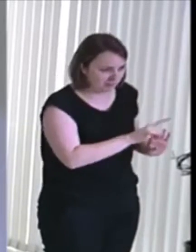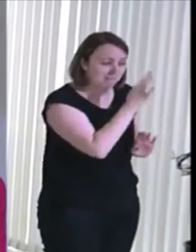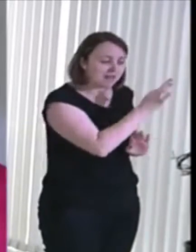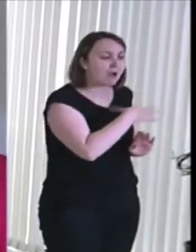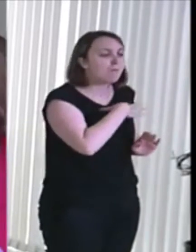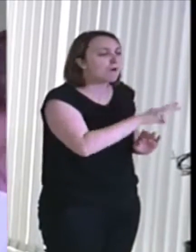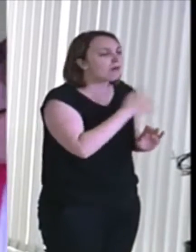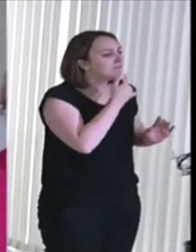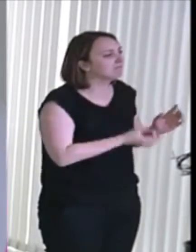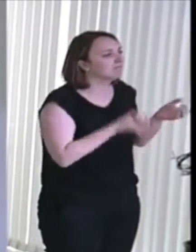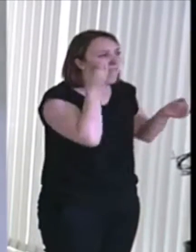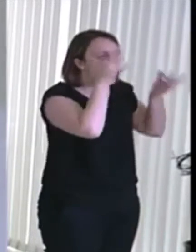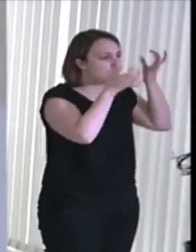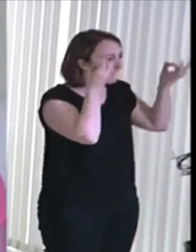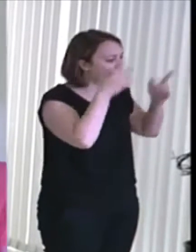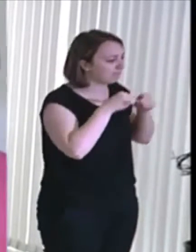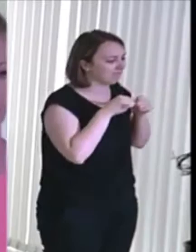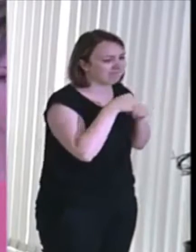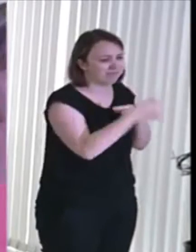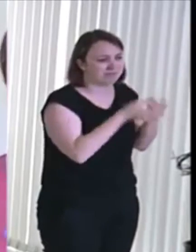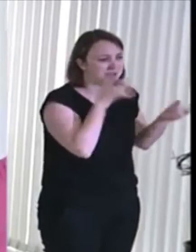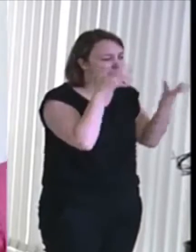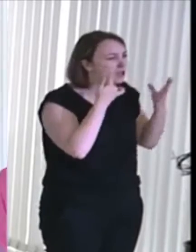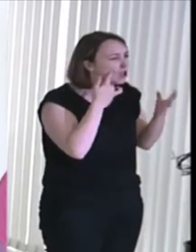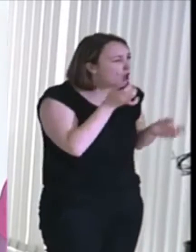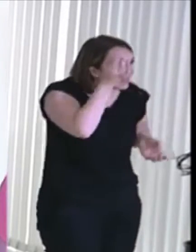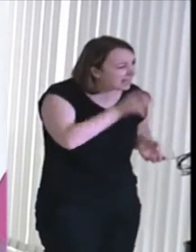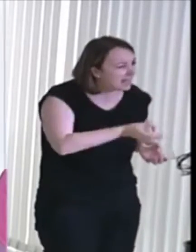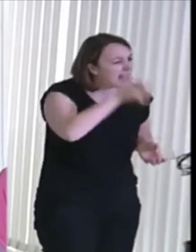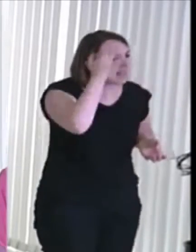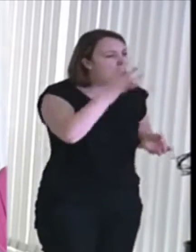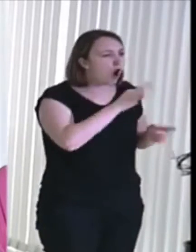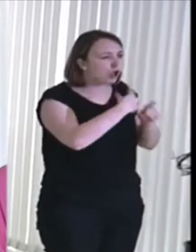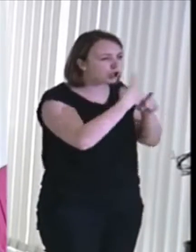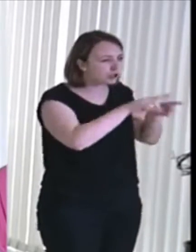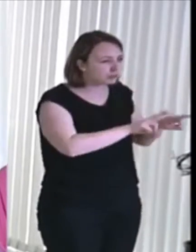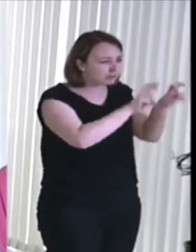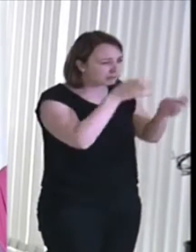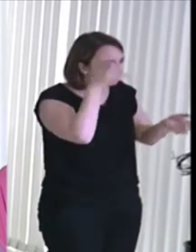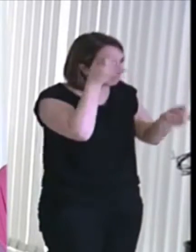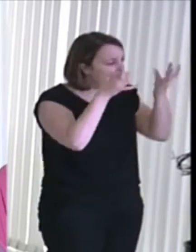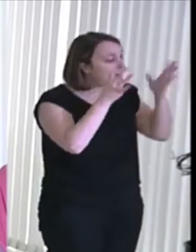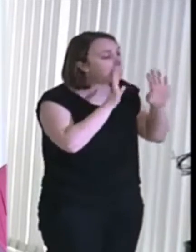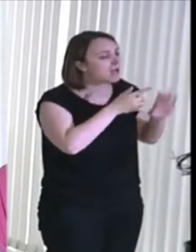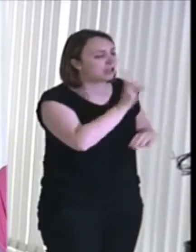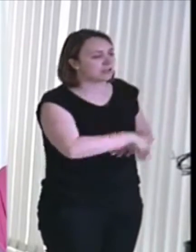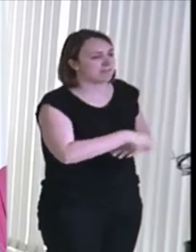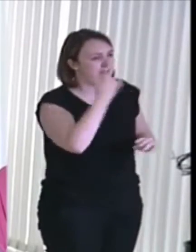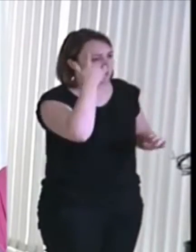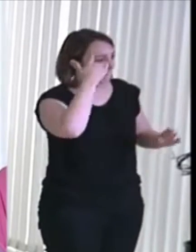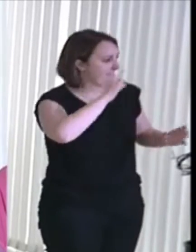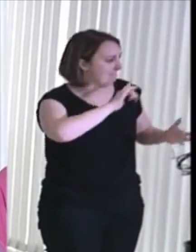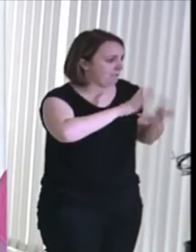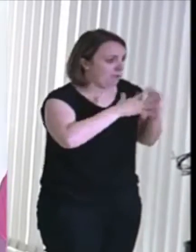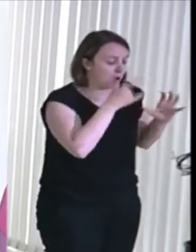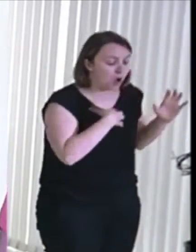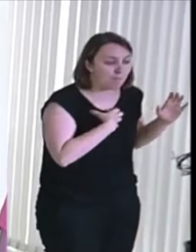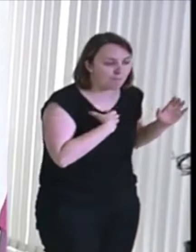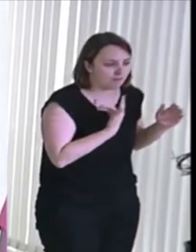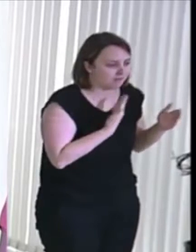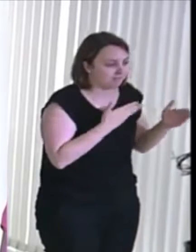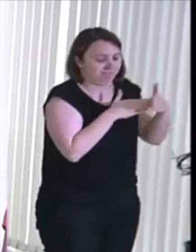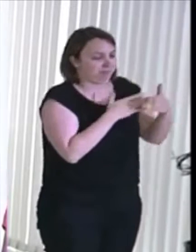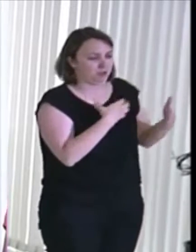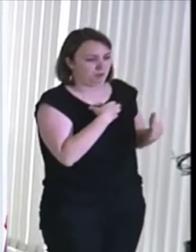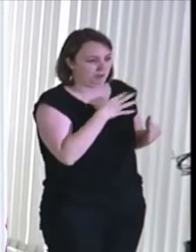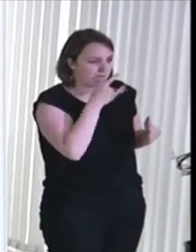puedes innovar constantemente, te van surgiendo ideas, vas viendo cosas nuevas, pero al mismo tiempo es una locura porque no puedes parar. Es